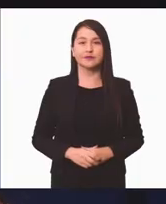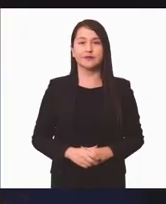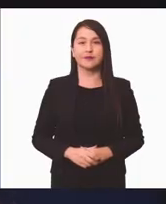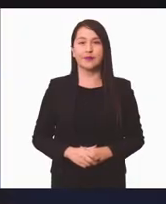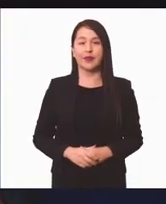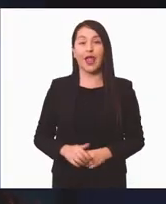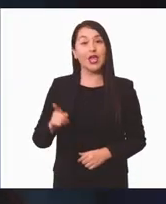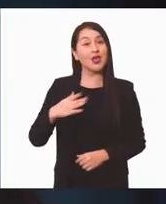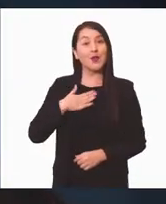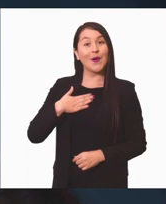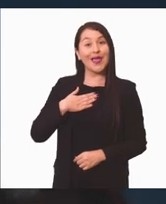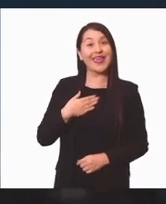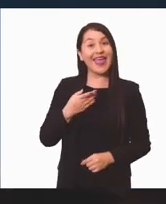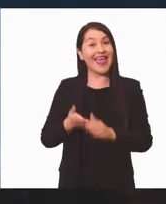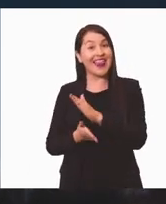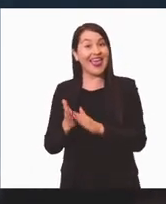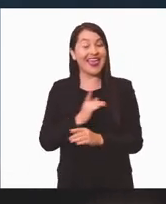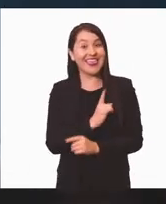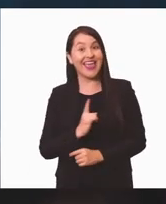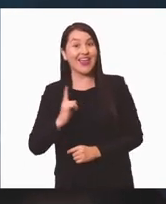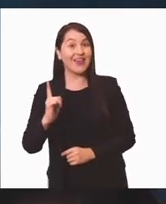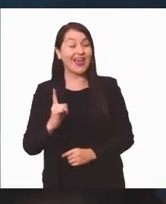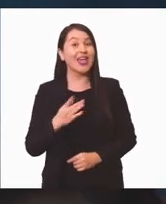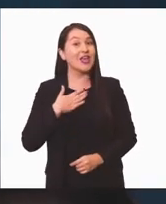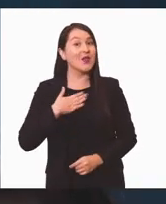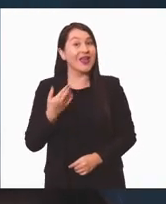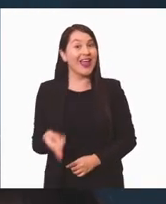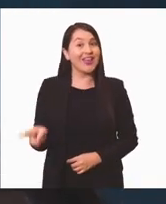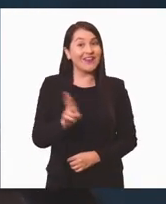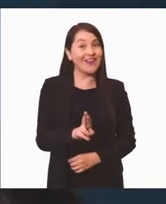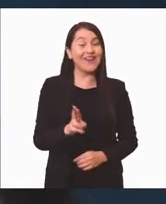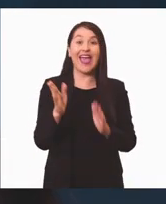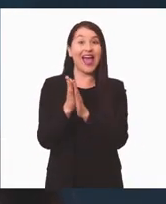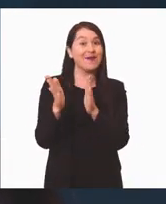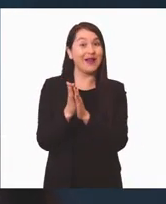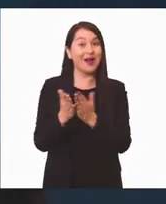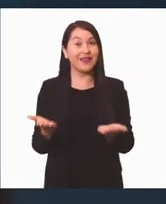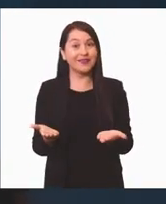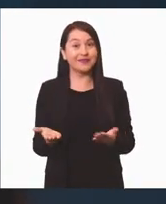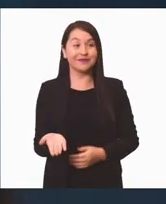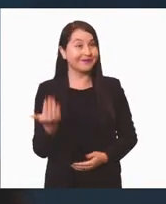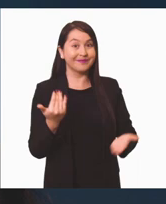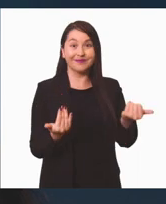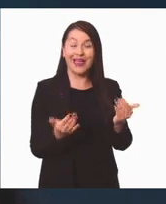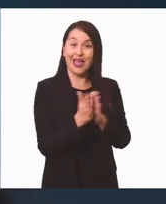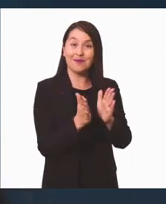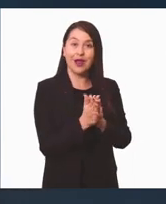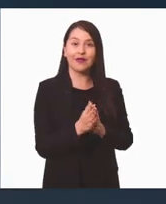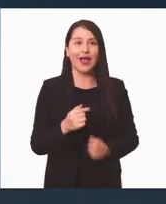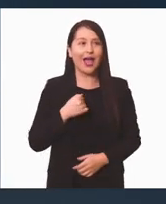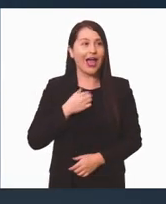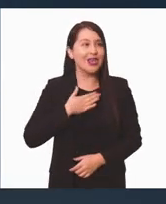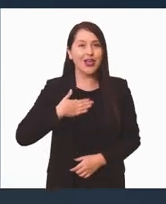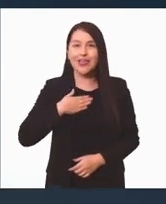Si te quieres devolver y enmendar tu error, aplaude así. Aplaude así, Nana. Vamos, aplaudan. Siempre quise estar aquí de noche